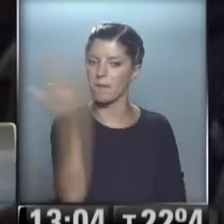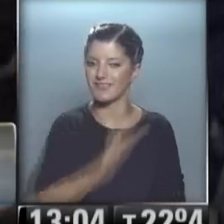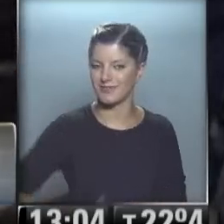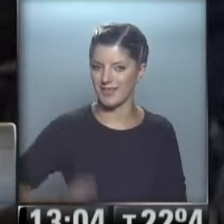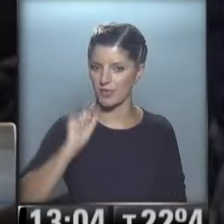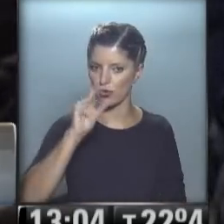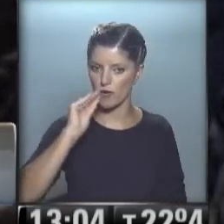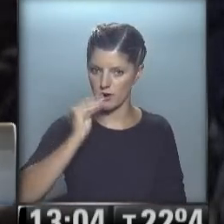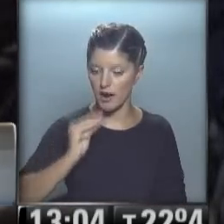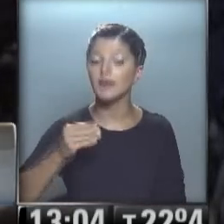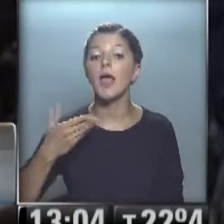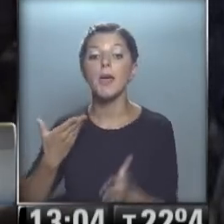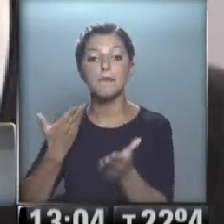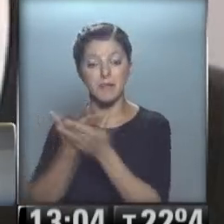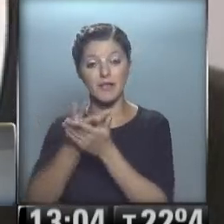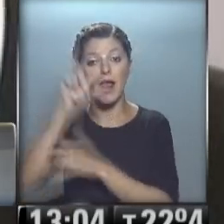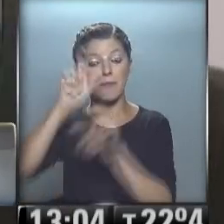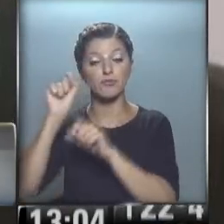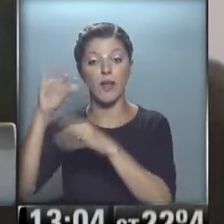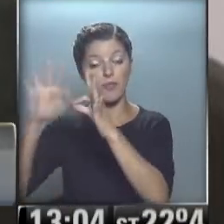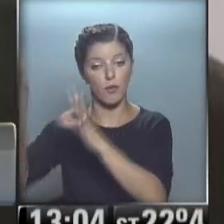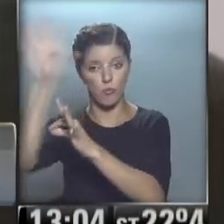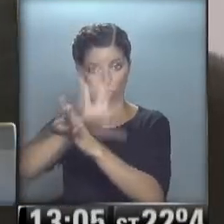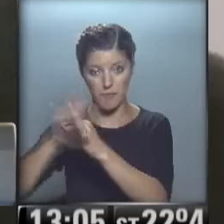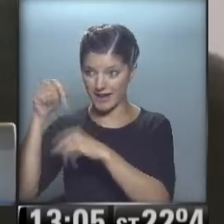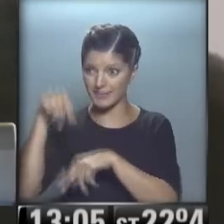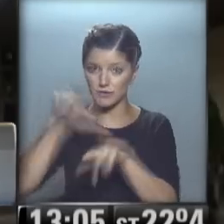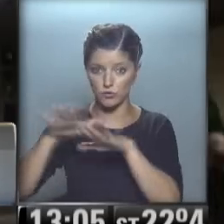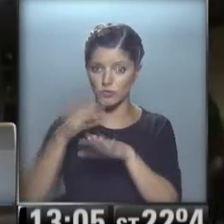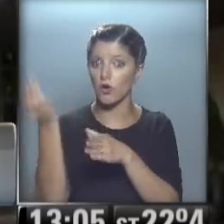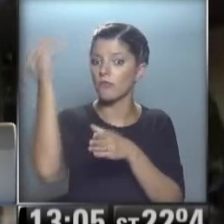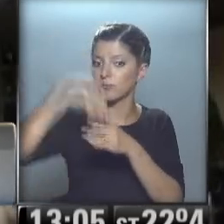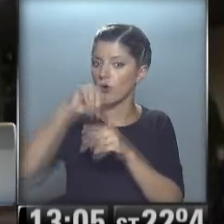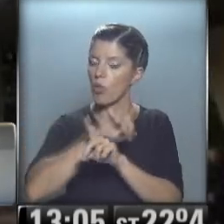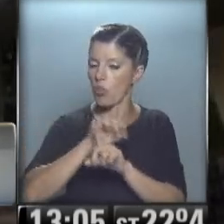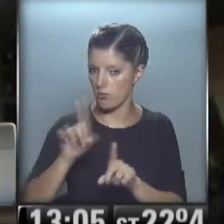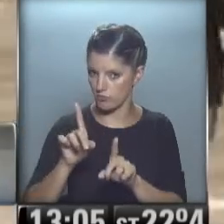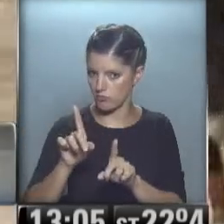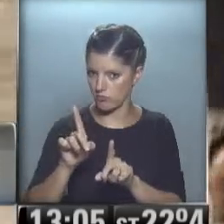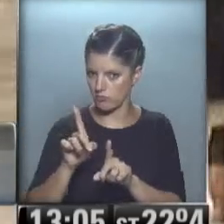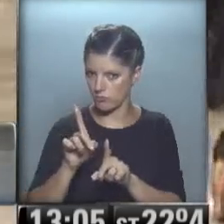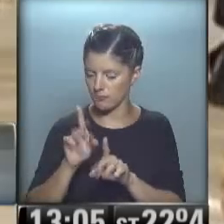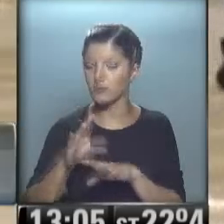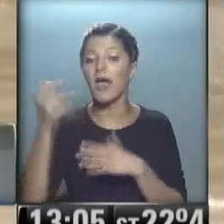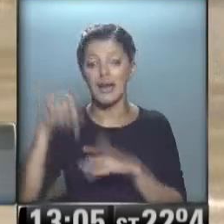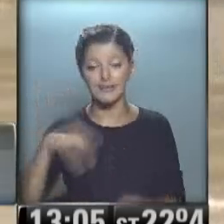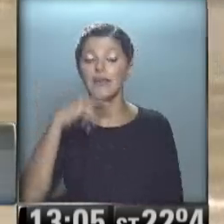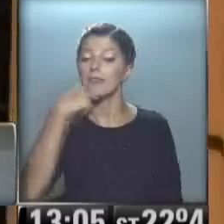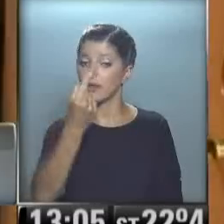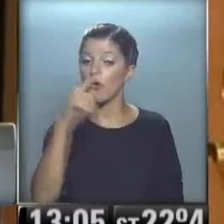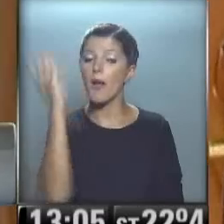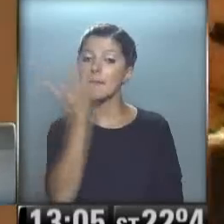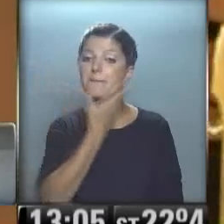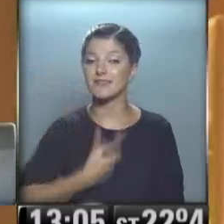Yanukovych y reclama a los europeos que no interfieran en sus asuntos internos. Así lo confirmó el presidente del